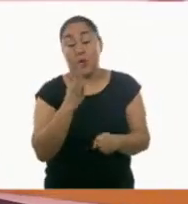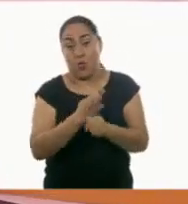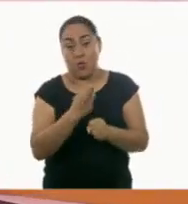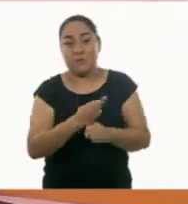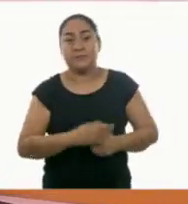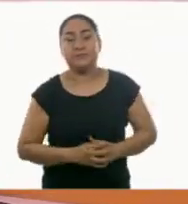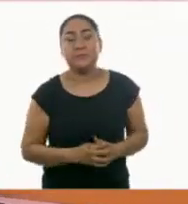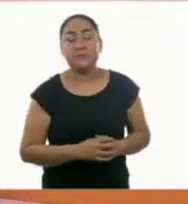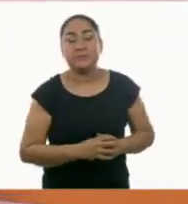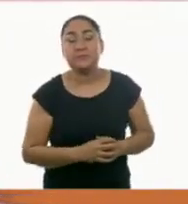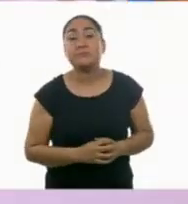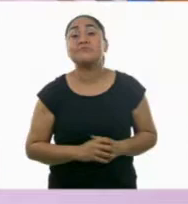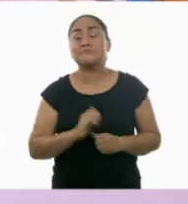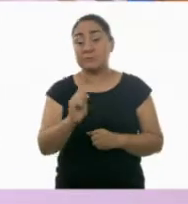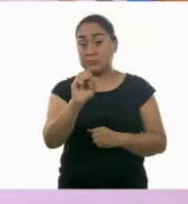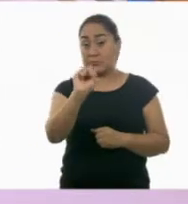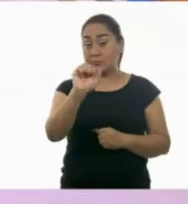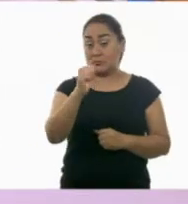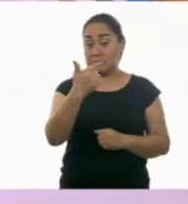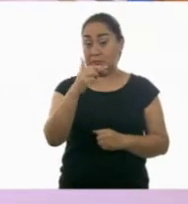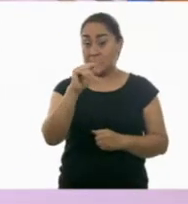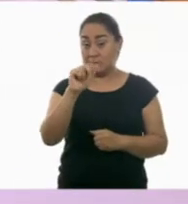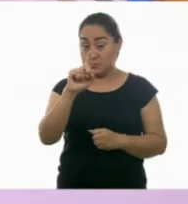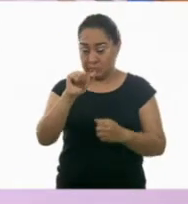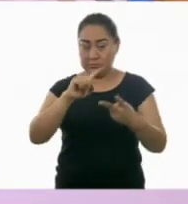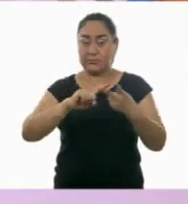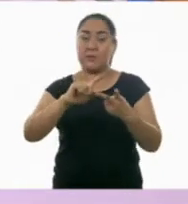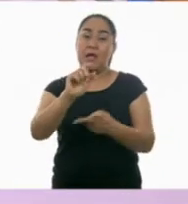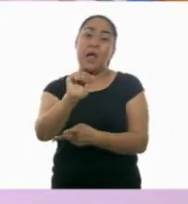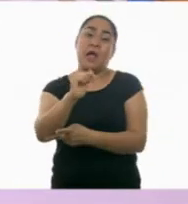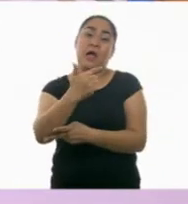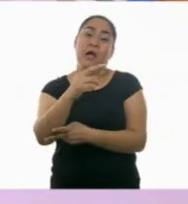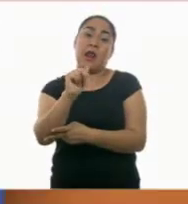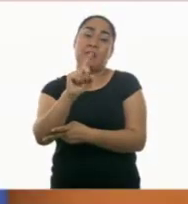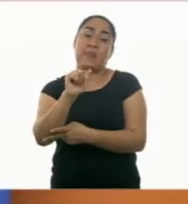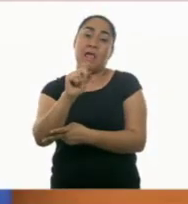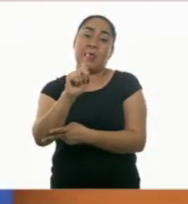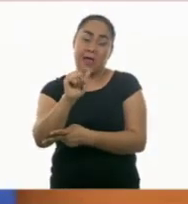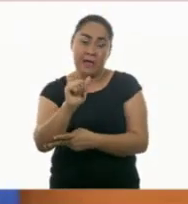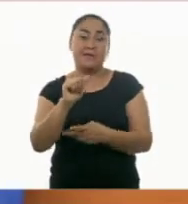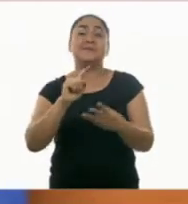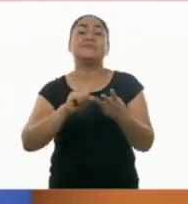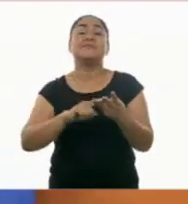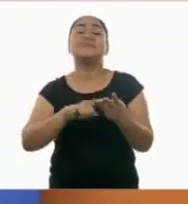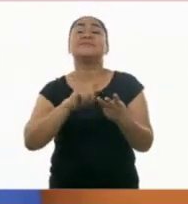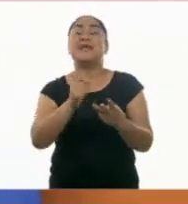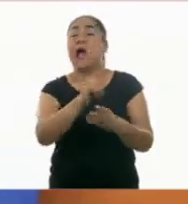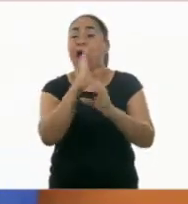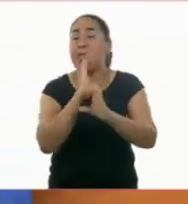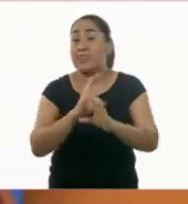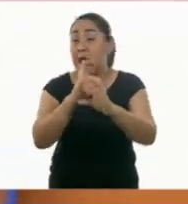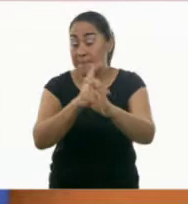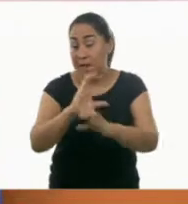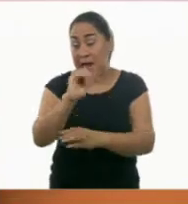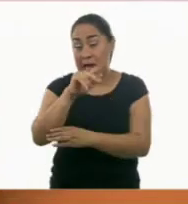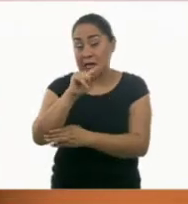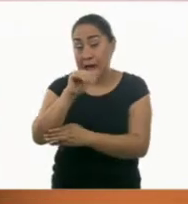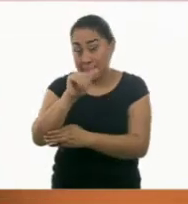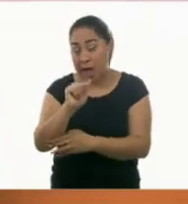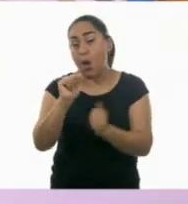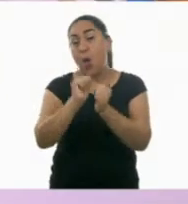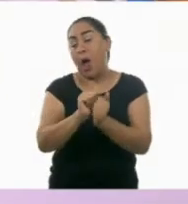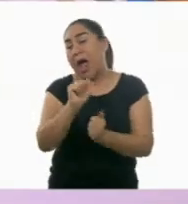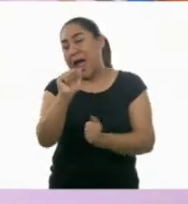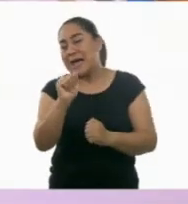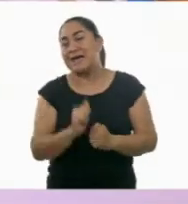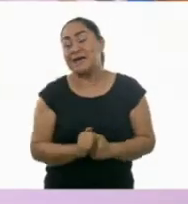vaca sagrada, agrandada, que cantaba con A. ¿Quieren seguir escuchando la canción? Sí, yo